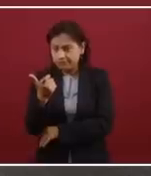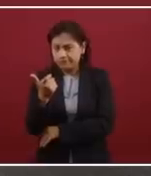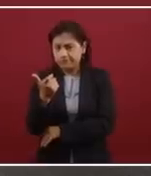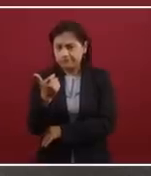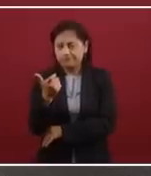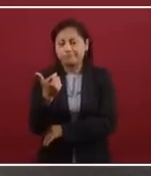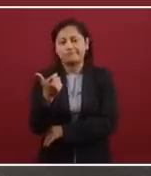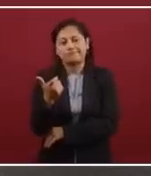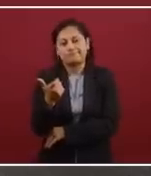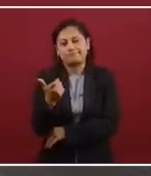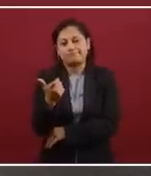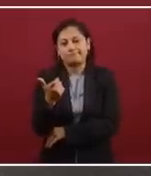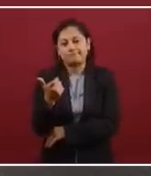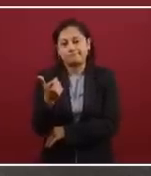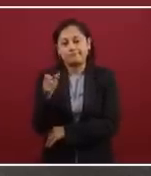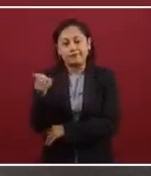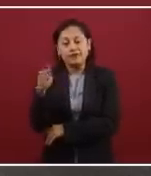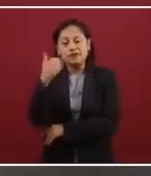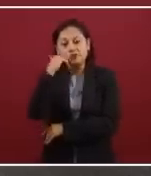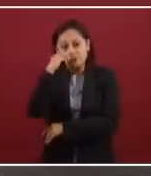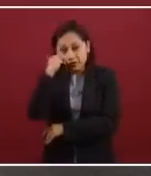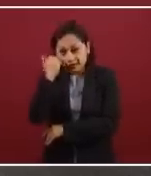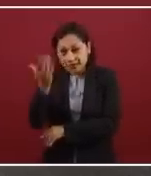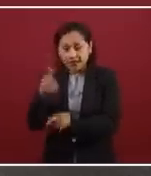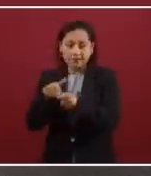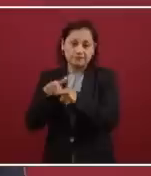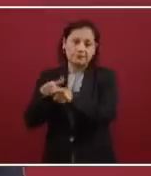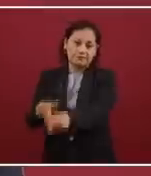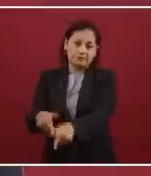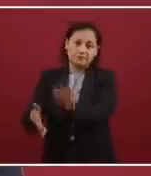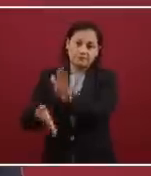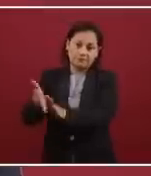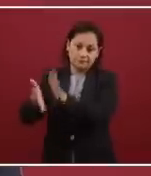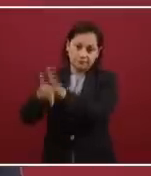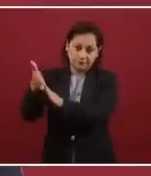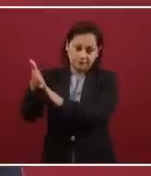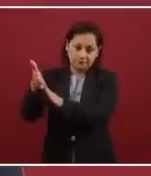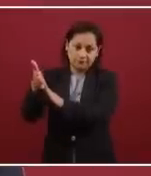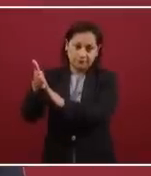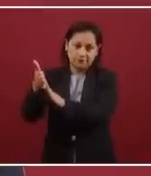para reiniciar la obra.